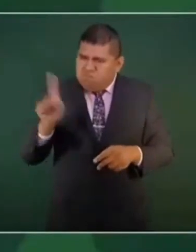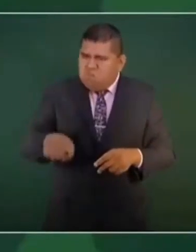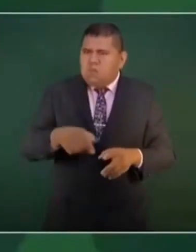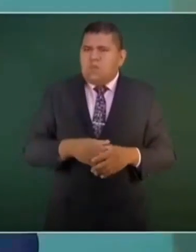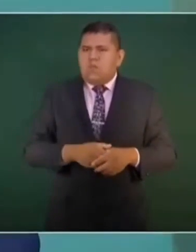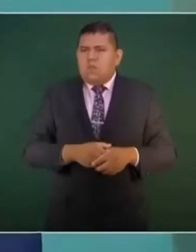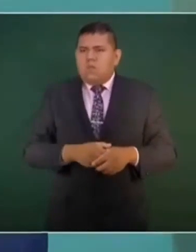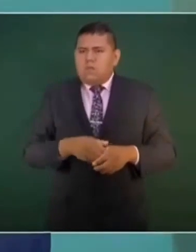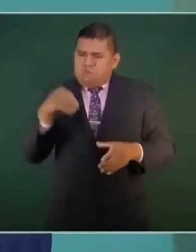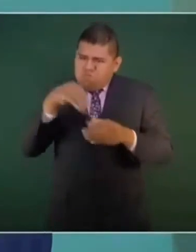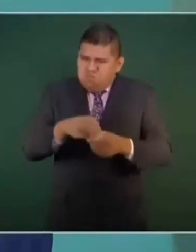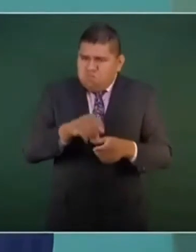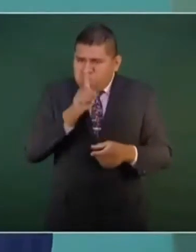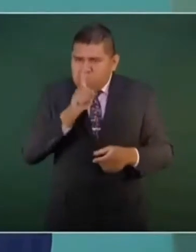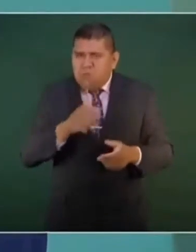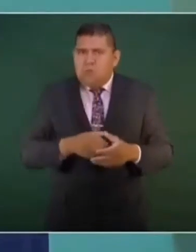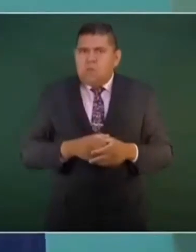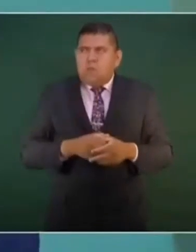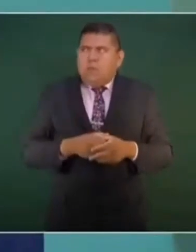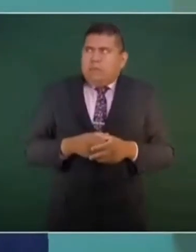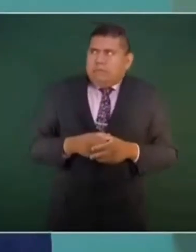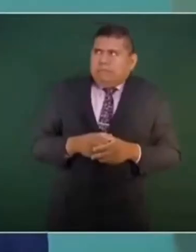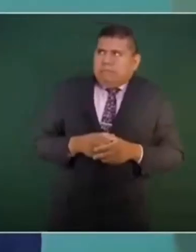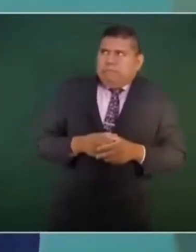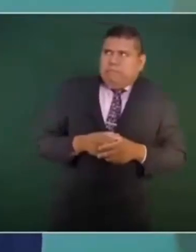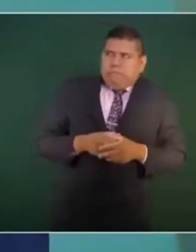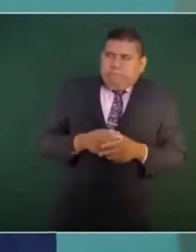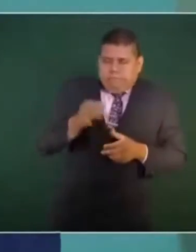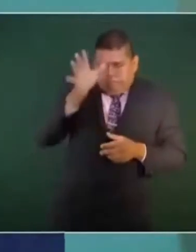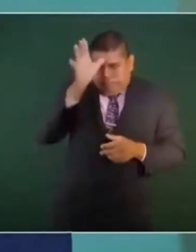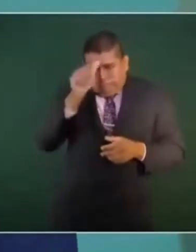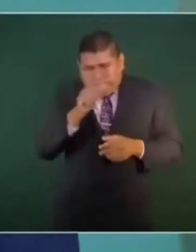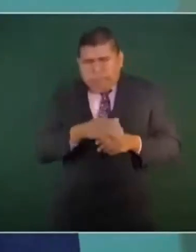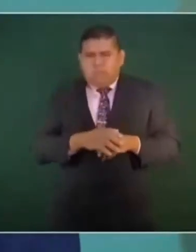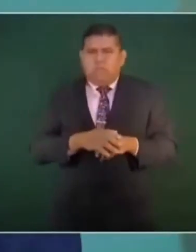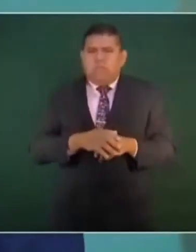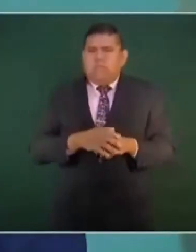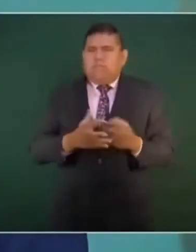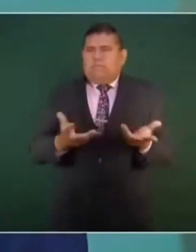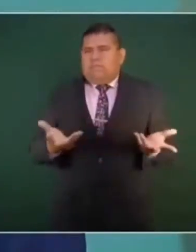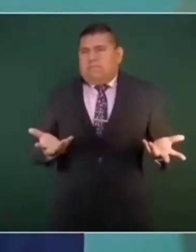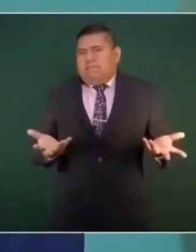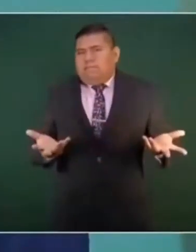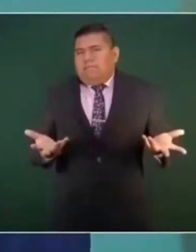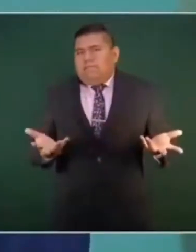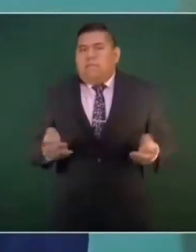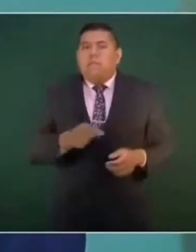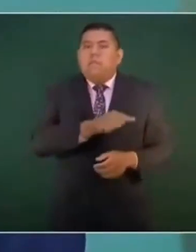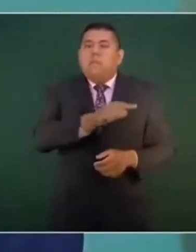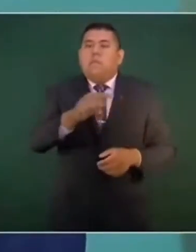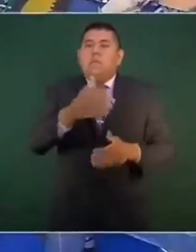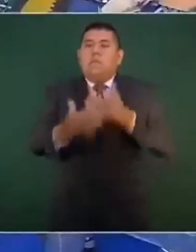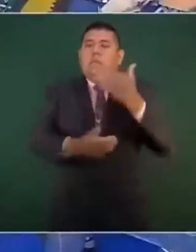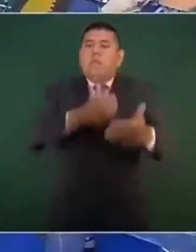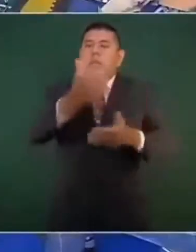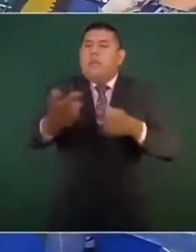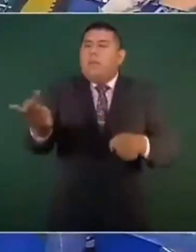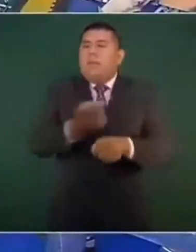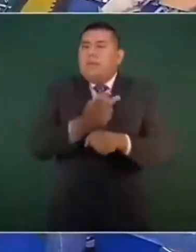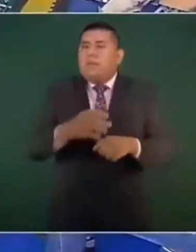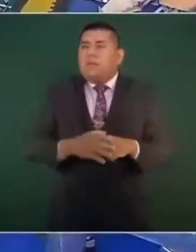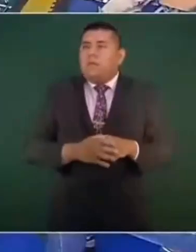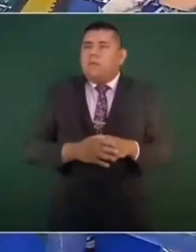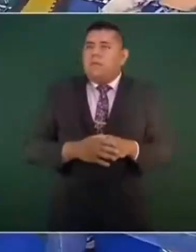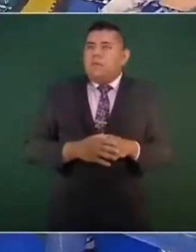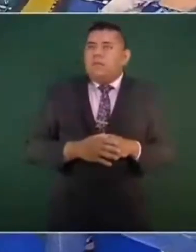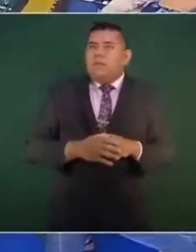de violencia. Ahí fueron uno tras otro a decir que no